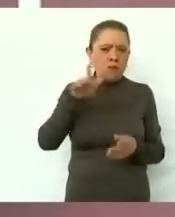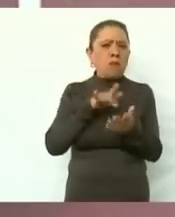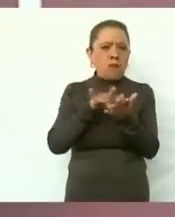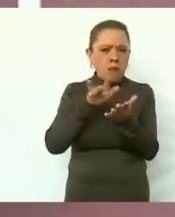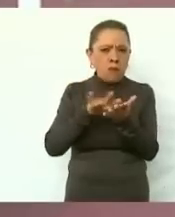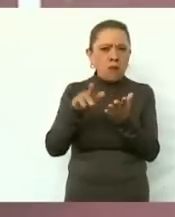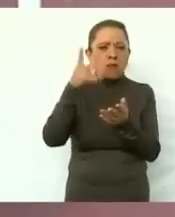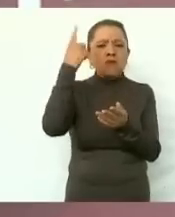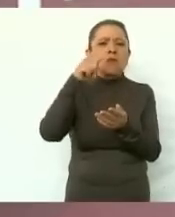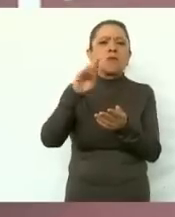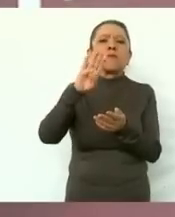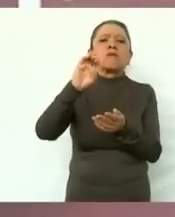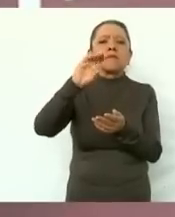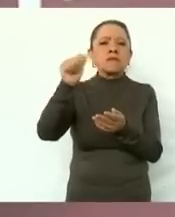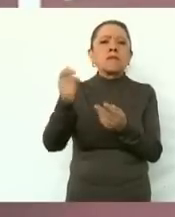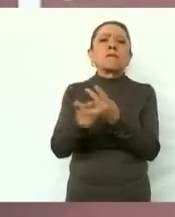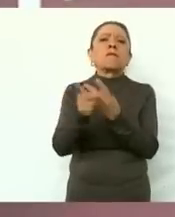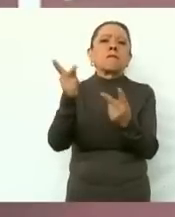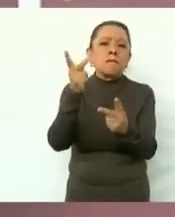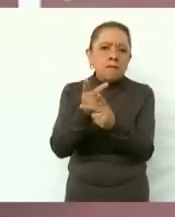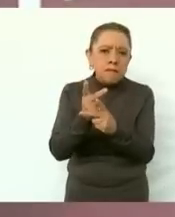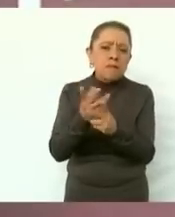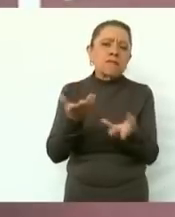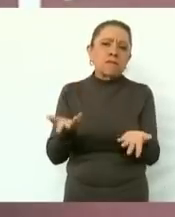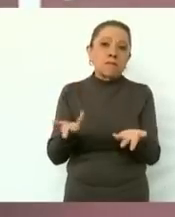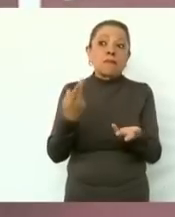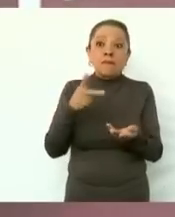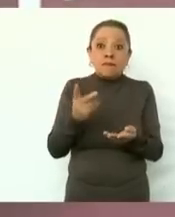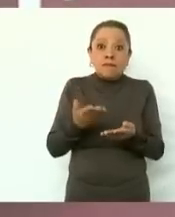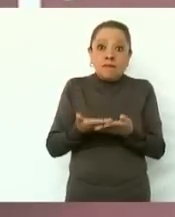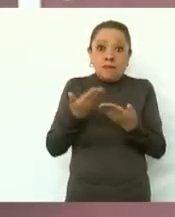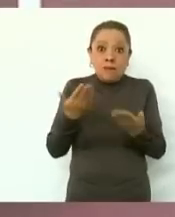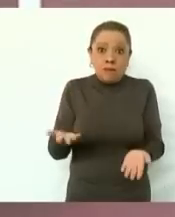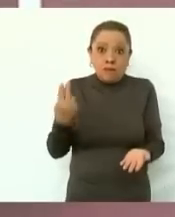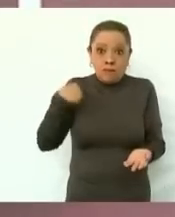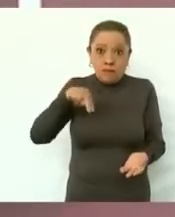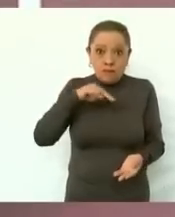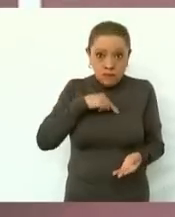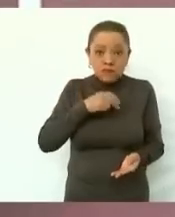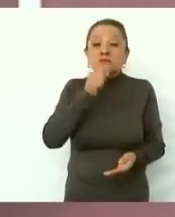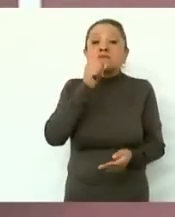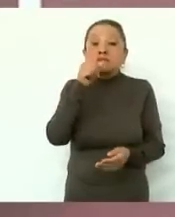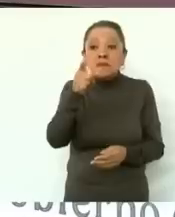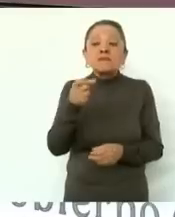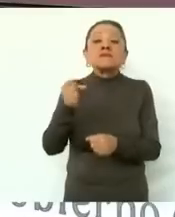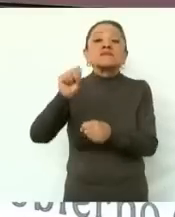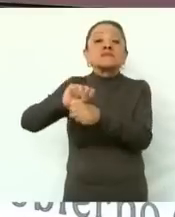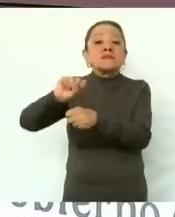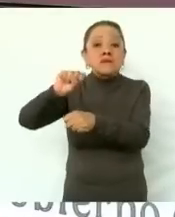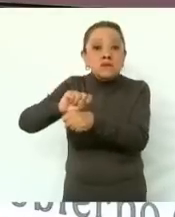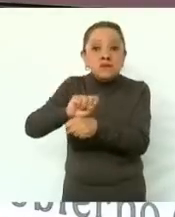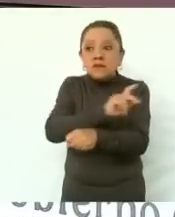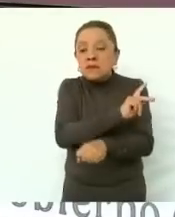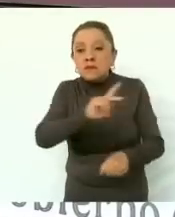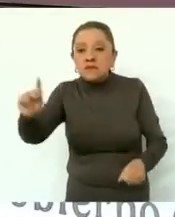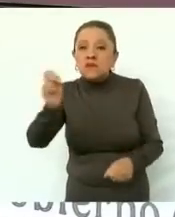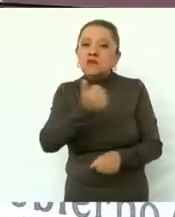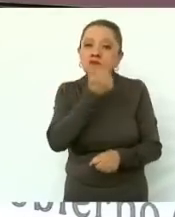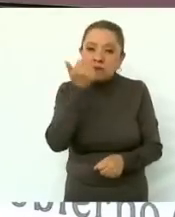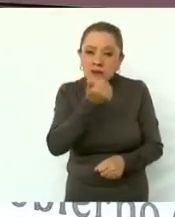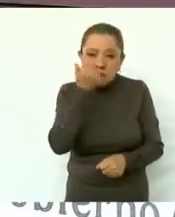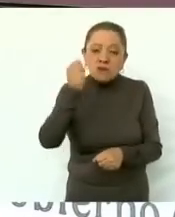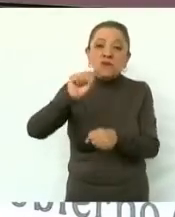preparatoria. Ahora nosotros le estamos dando a todos los de secundaria, a todas y todos los niños que van en